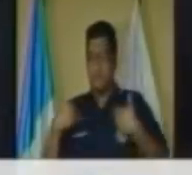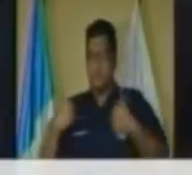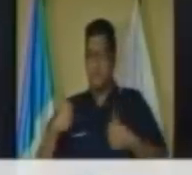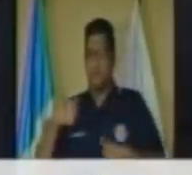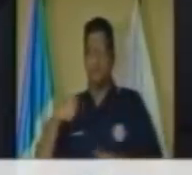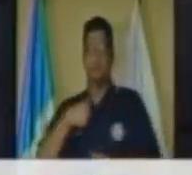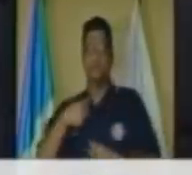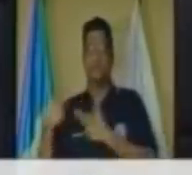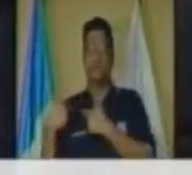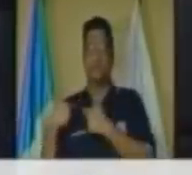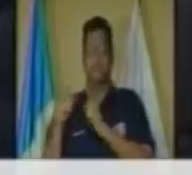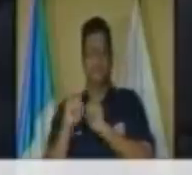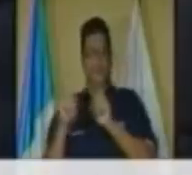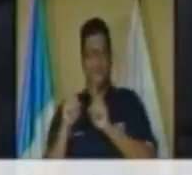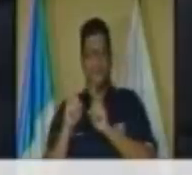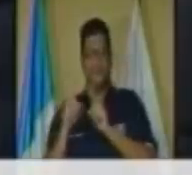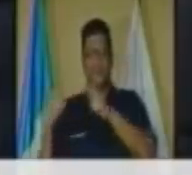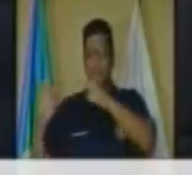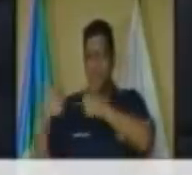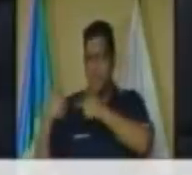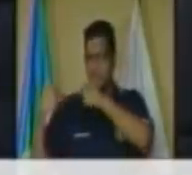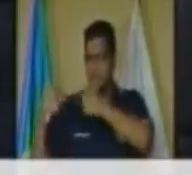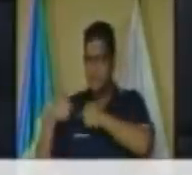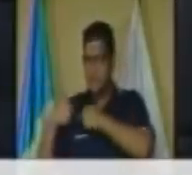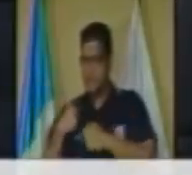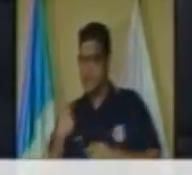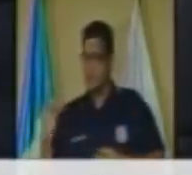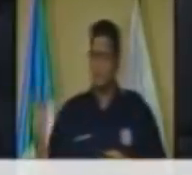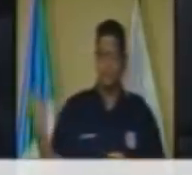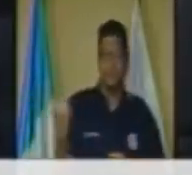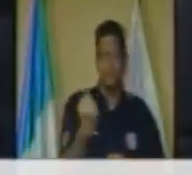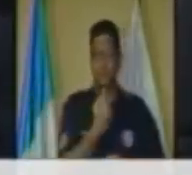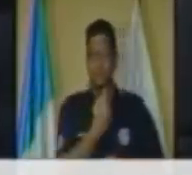toma de posesión. Y si nos unimos, no busquemos